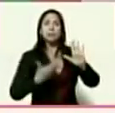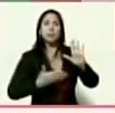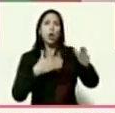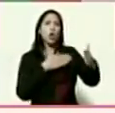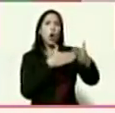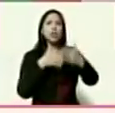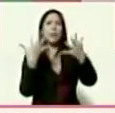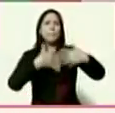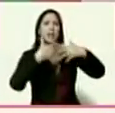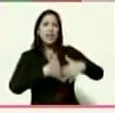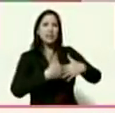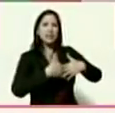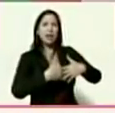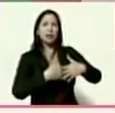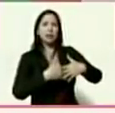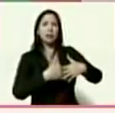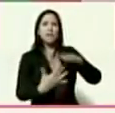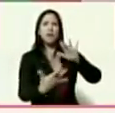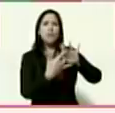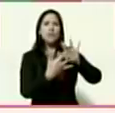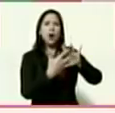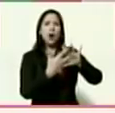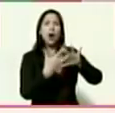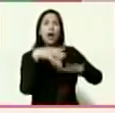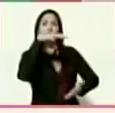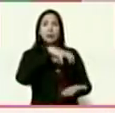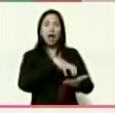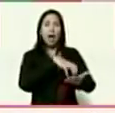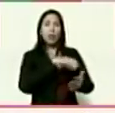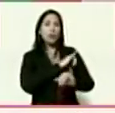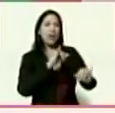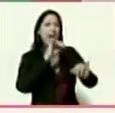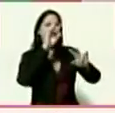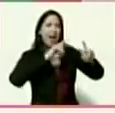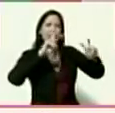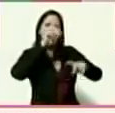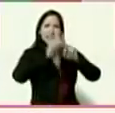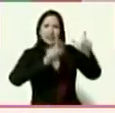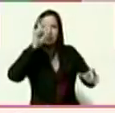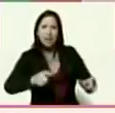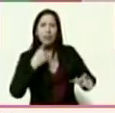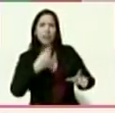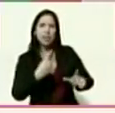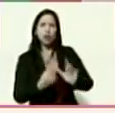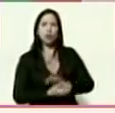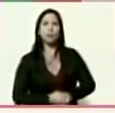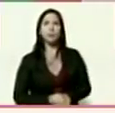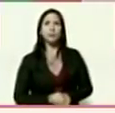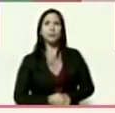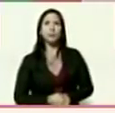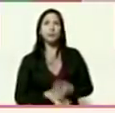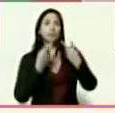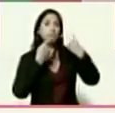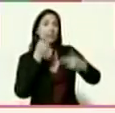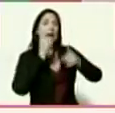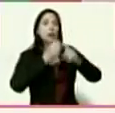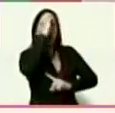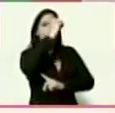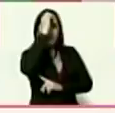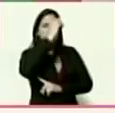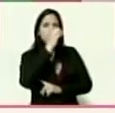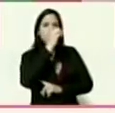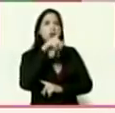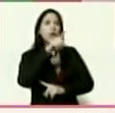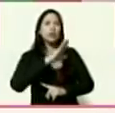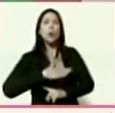ligadas al Estado, y hay analistas que ya han dicho o han revelado algunas opiniones que esto podría ser contra